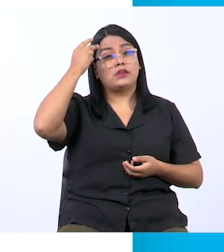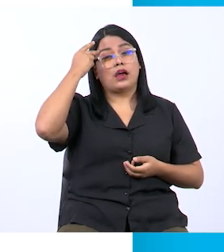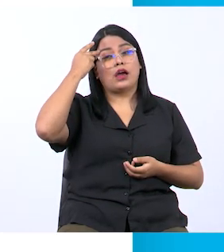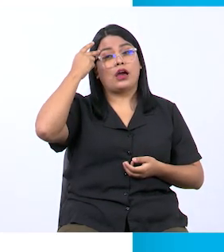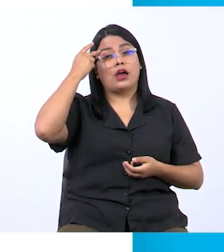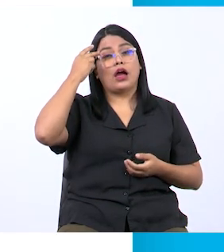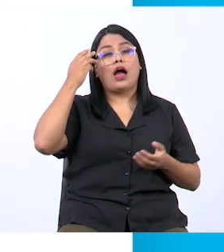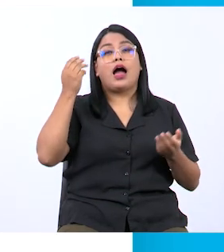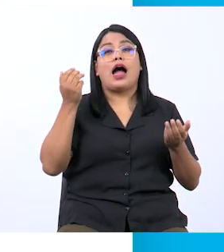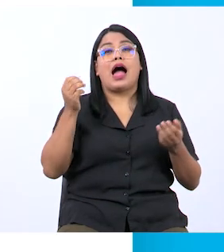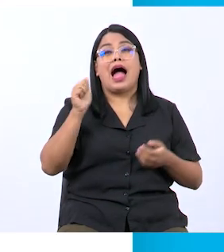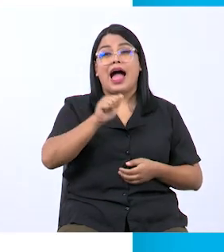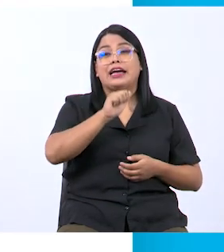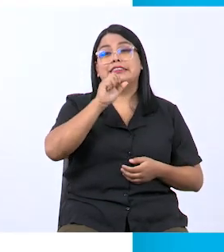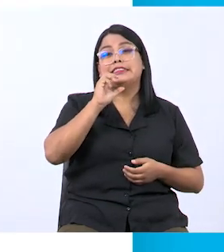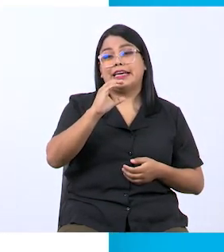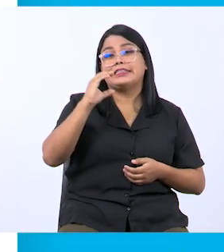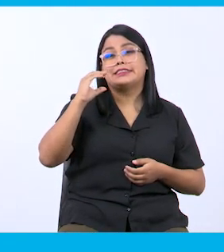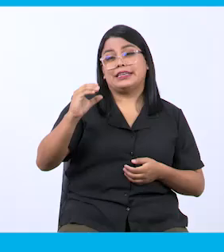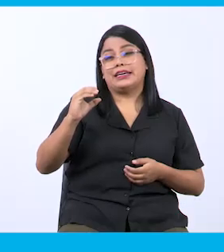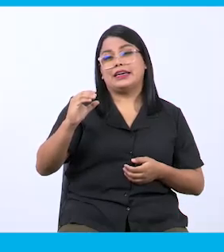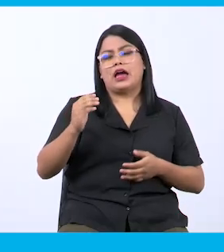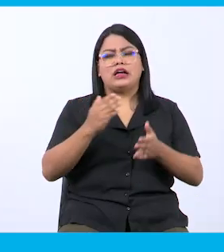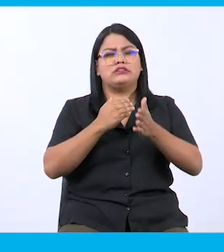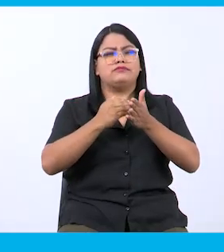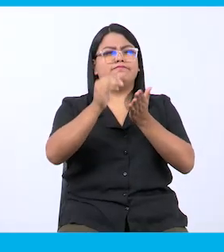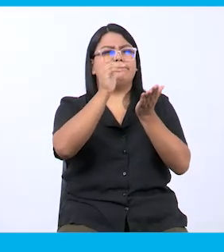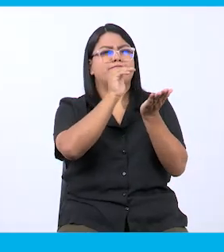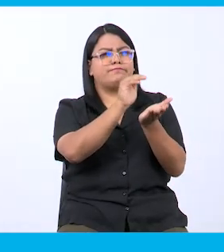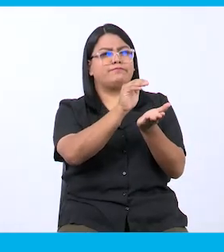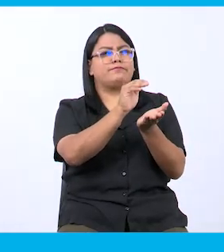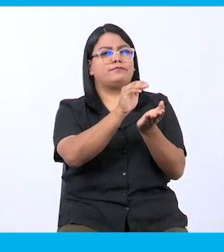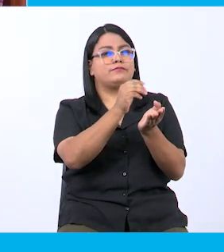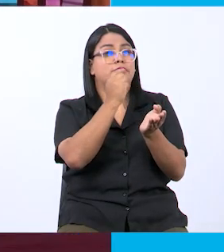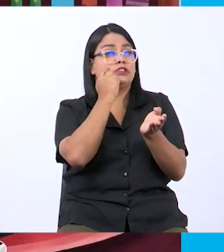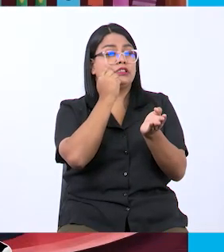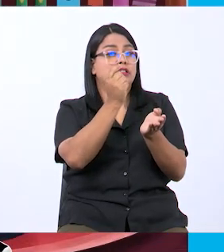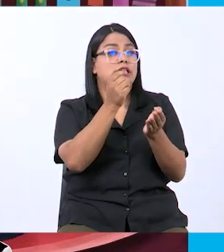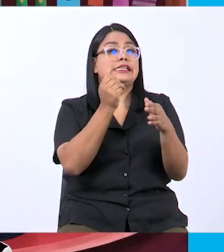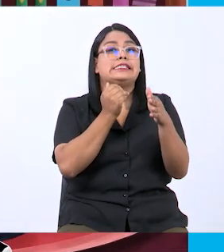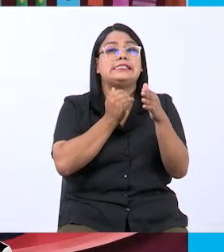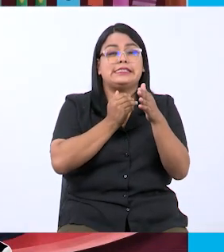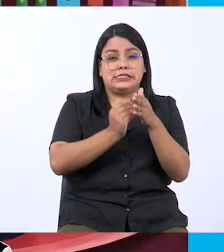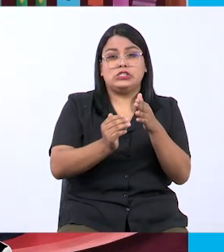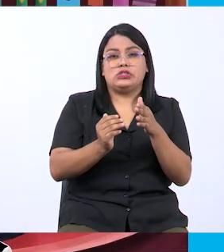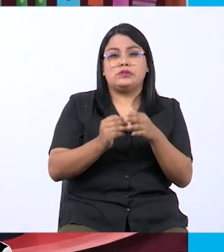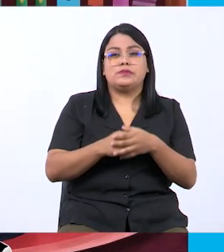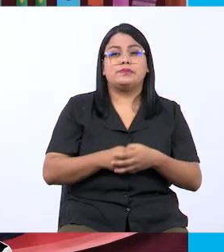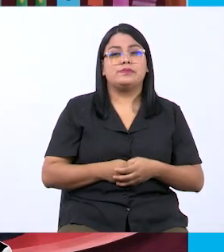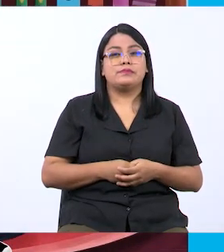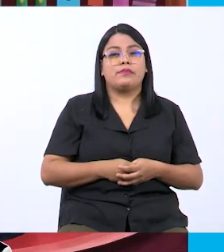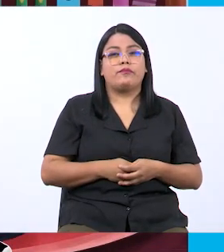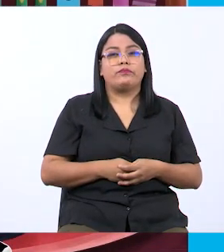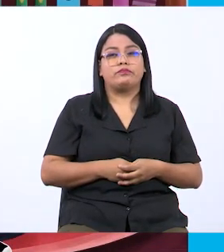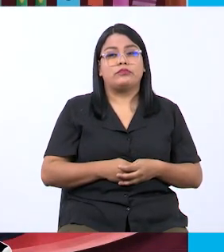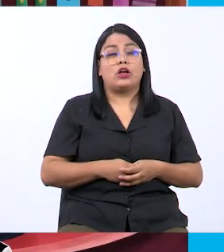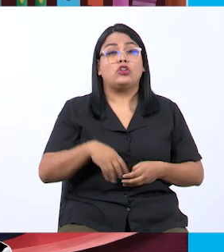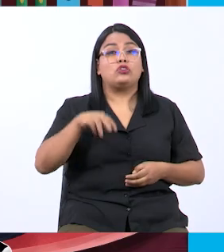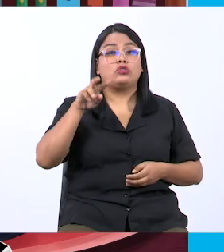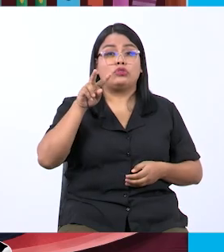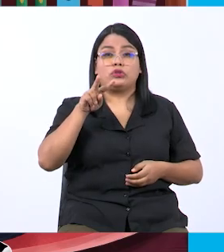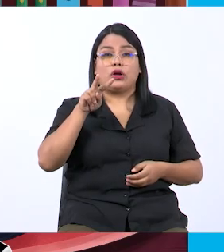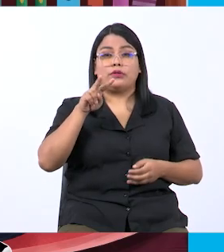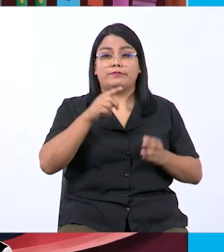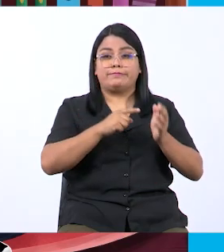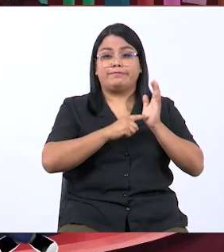decir, el ACC. Al inicio de cada unidad, contiene una entrada de unidad, que presenta